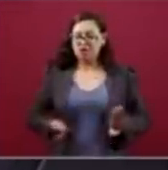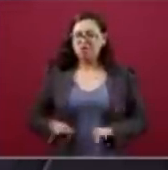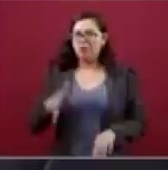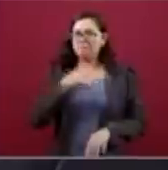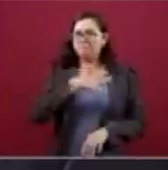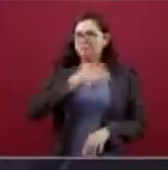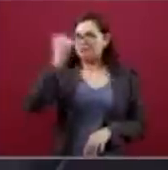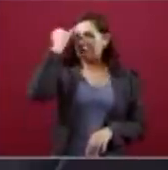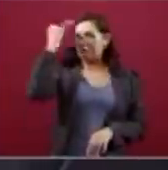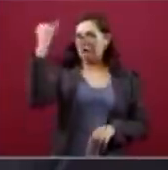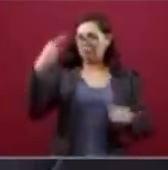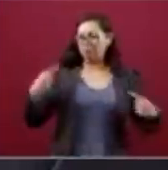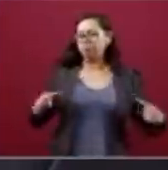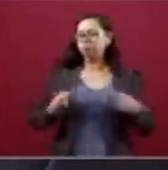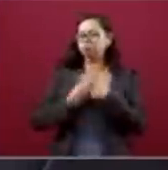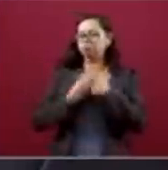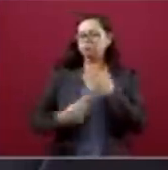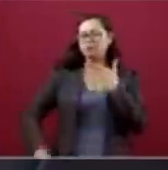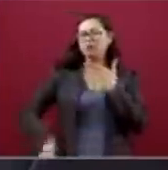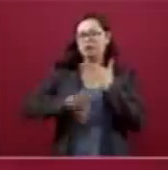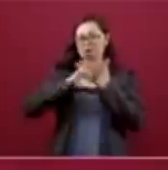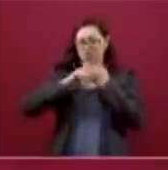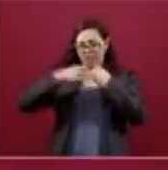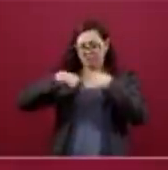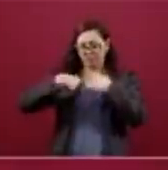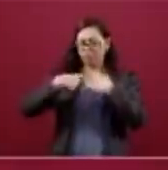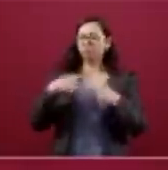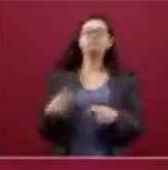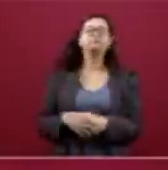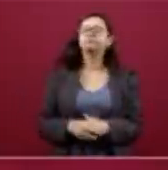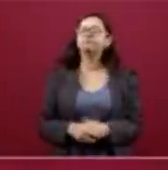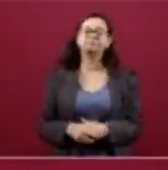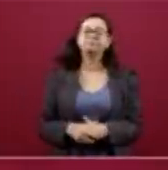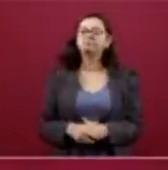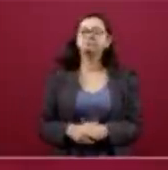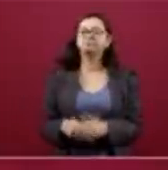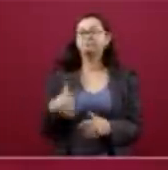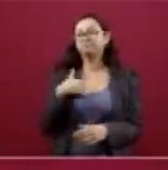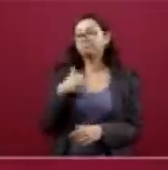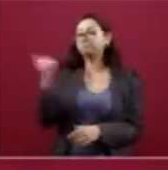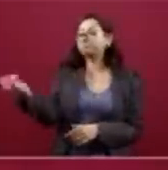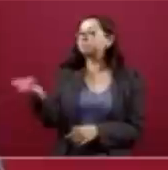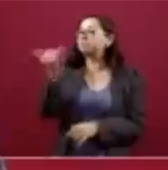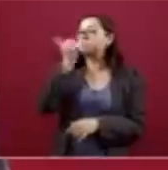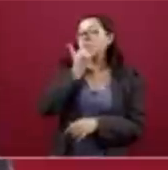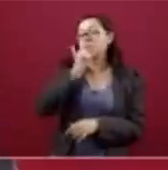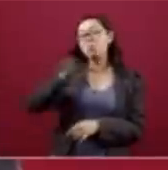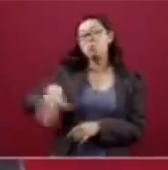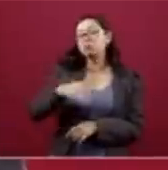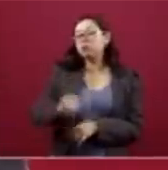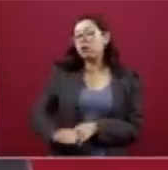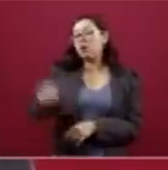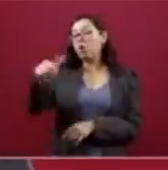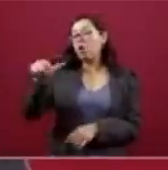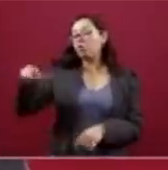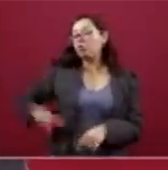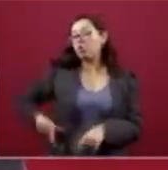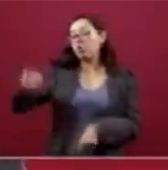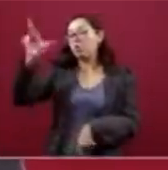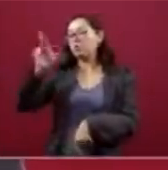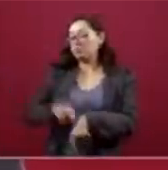le pedía de manera respetuosa que lo relevara del cargo, que